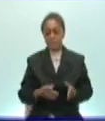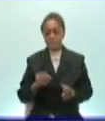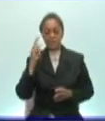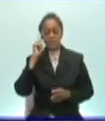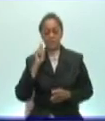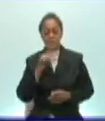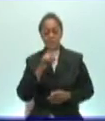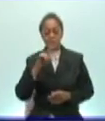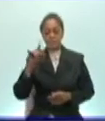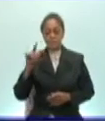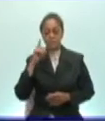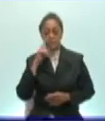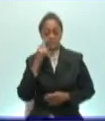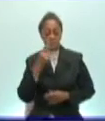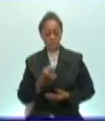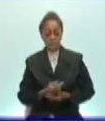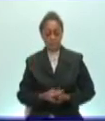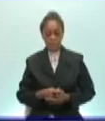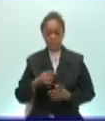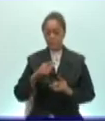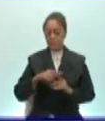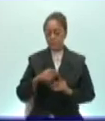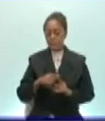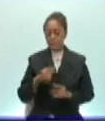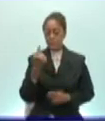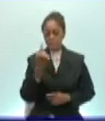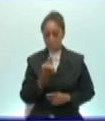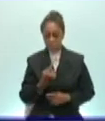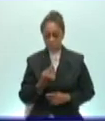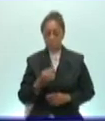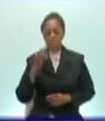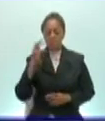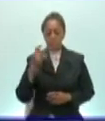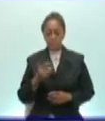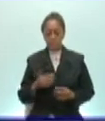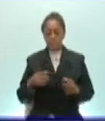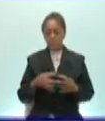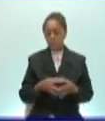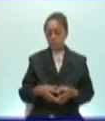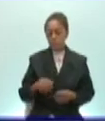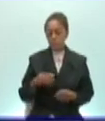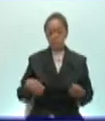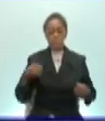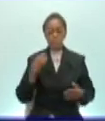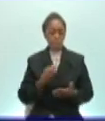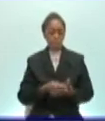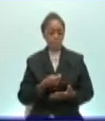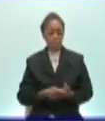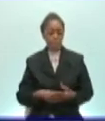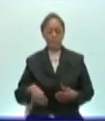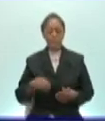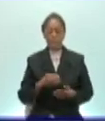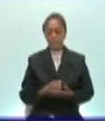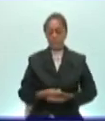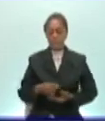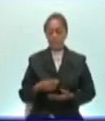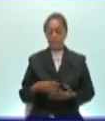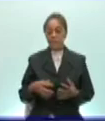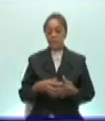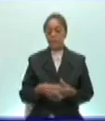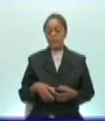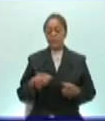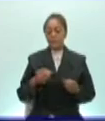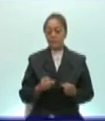sea, el contenido que vimos en el tema número 1. Estados Unidos intentó comprar la isla, Estados Unidos